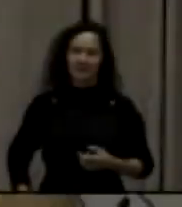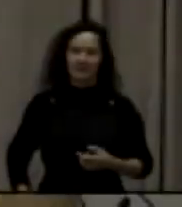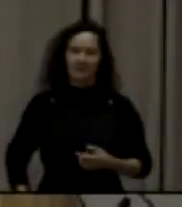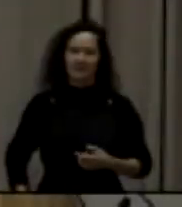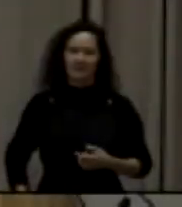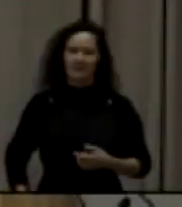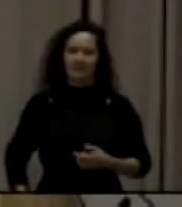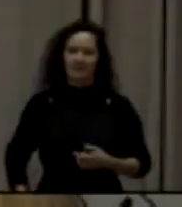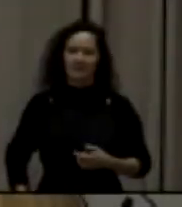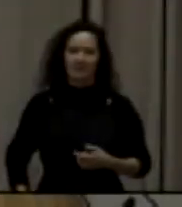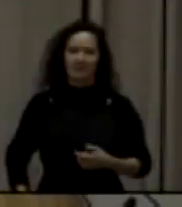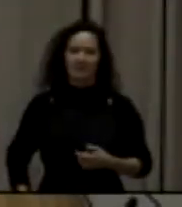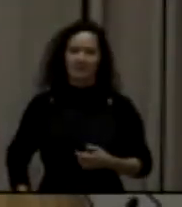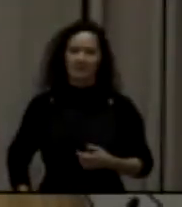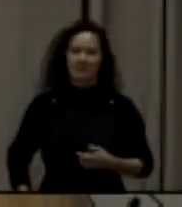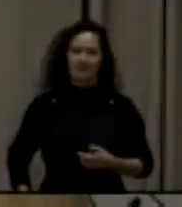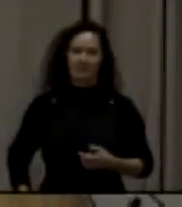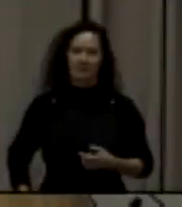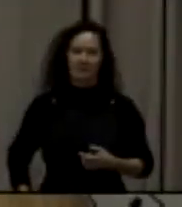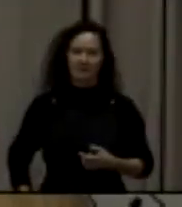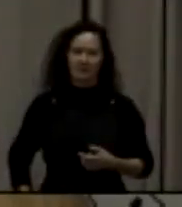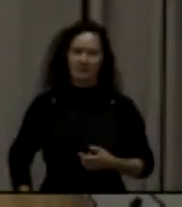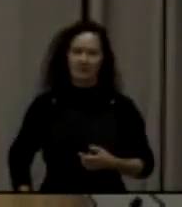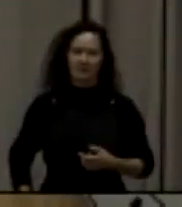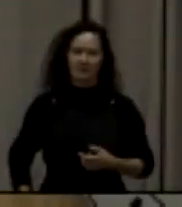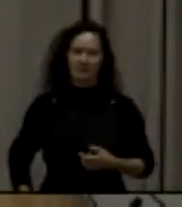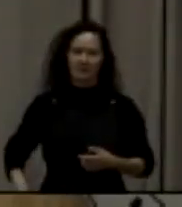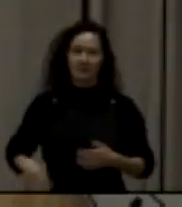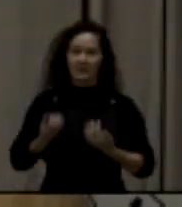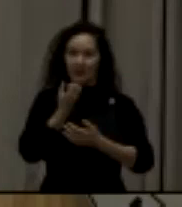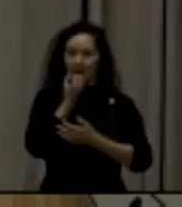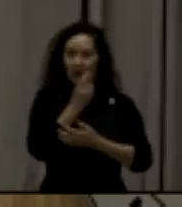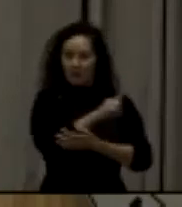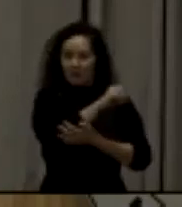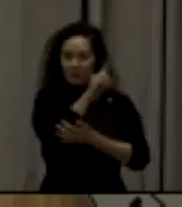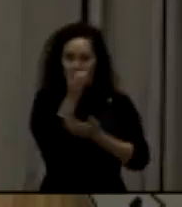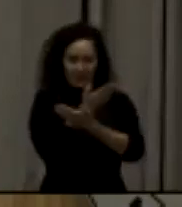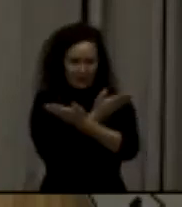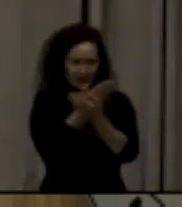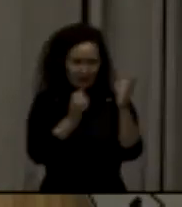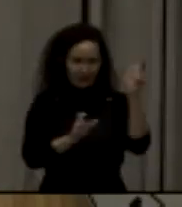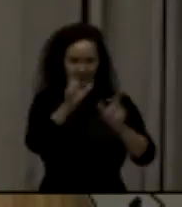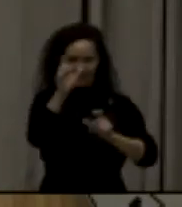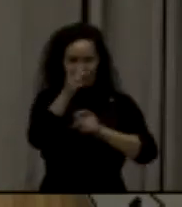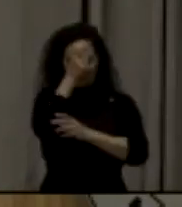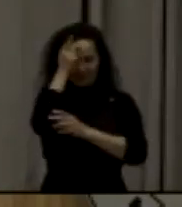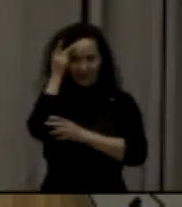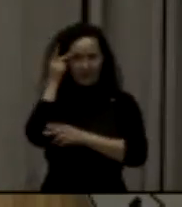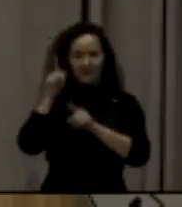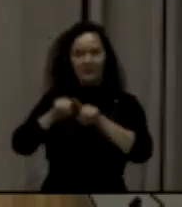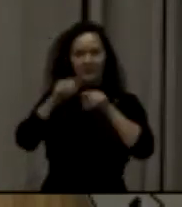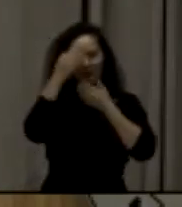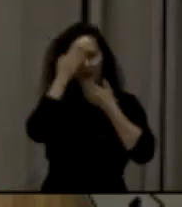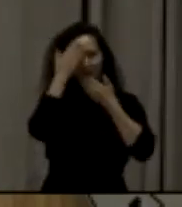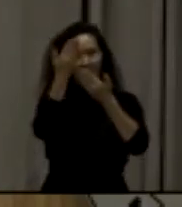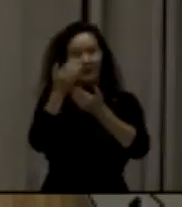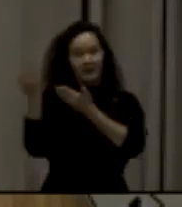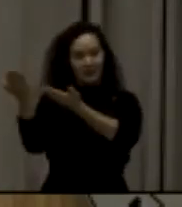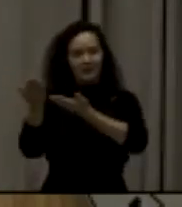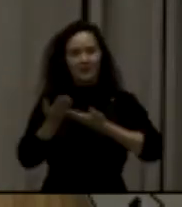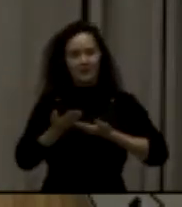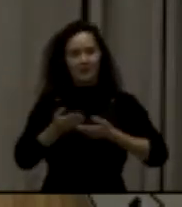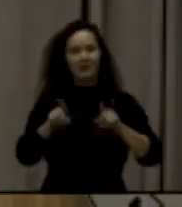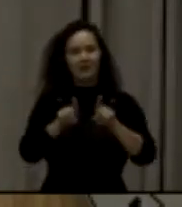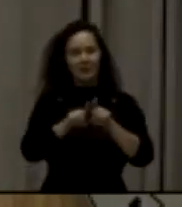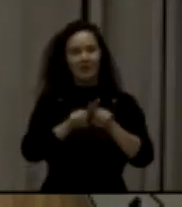comer Buenos días ya todavía a todas y todos Y muchísimas gracias por la invitación Yo también pido